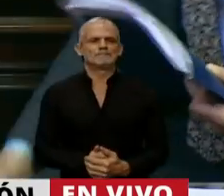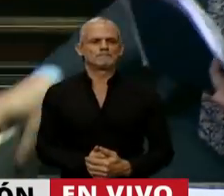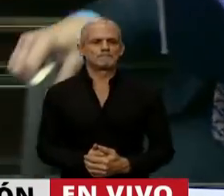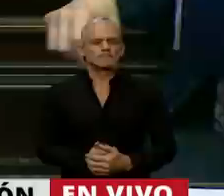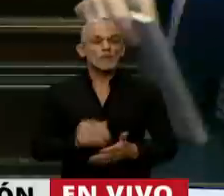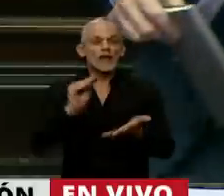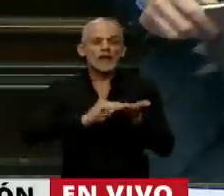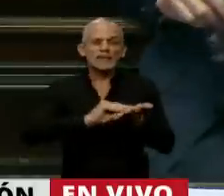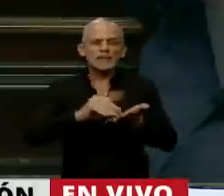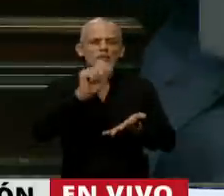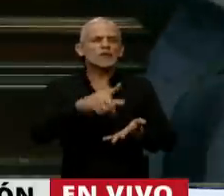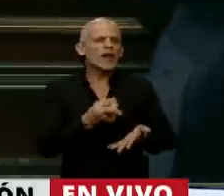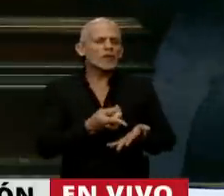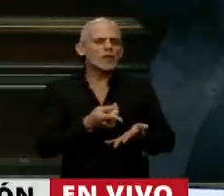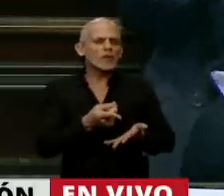El diputado